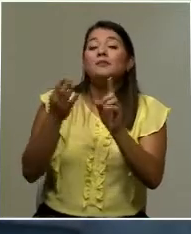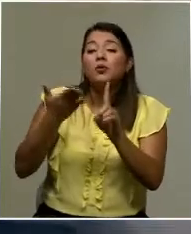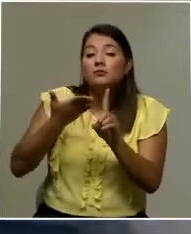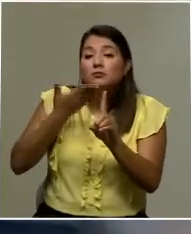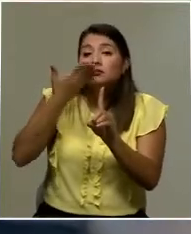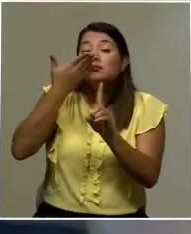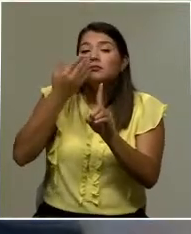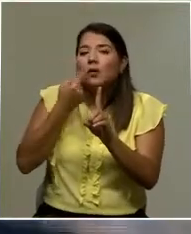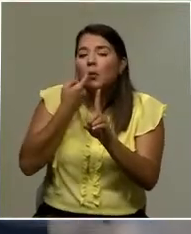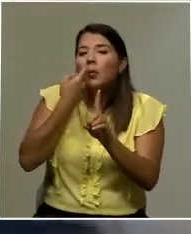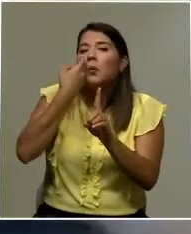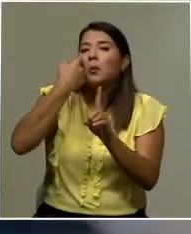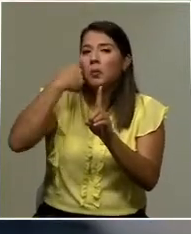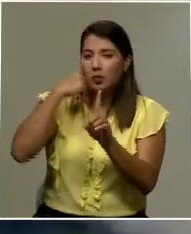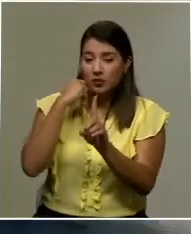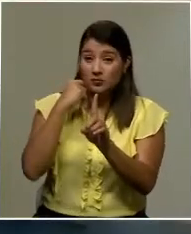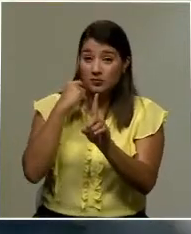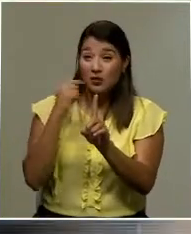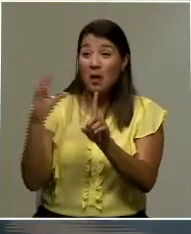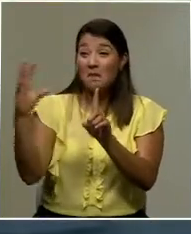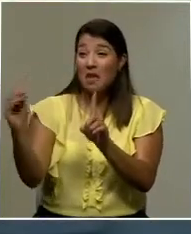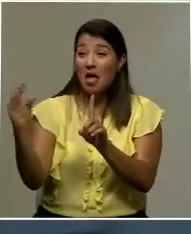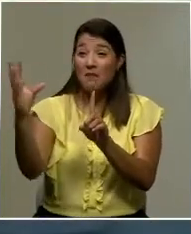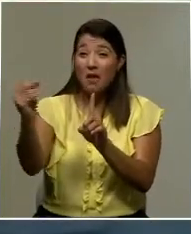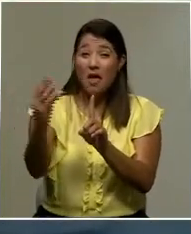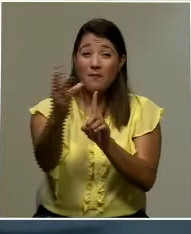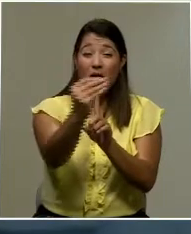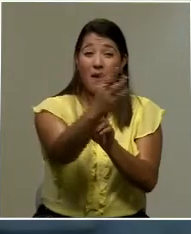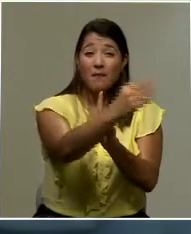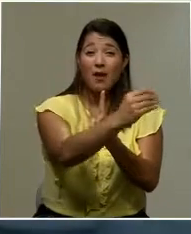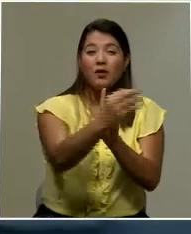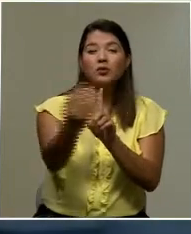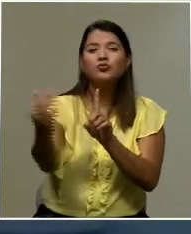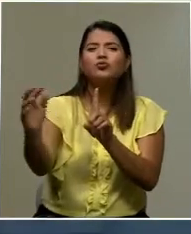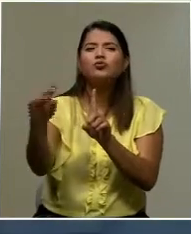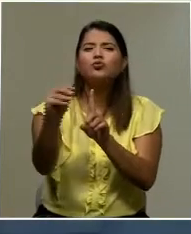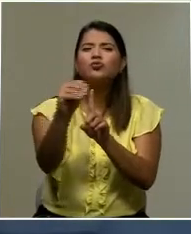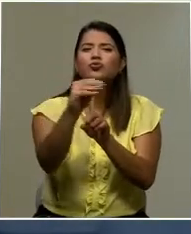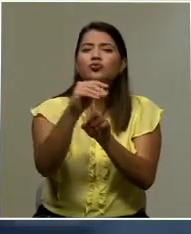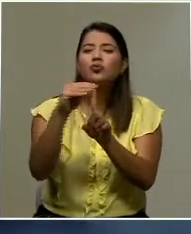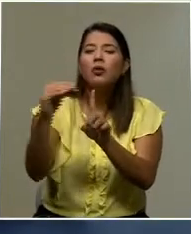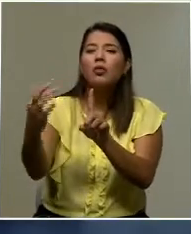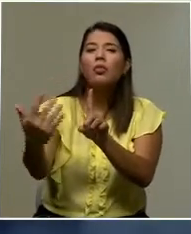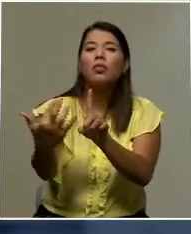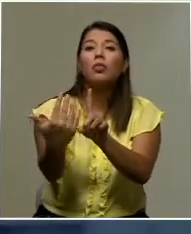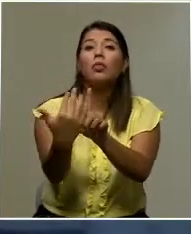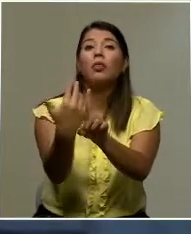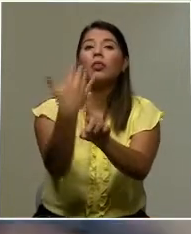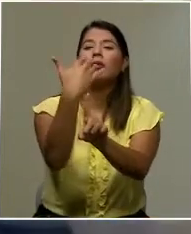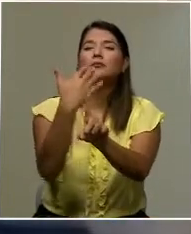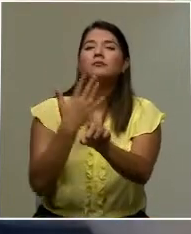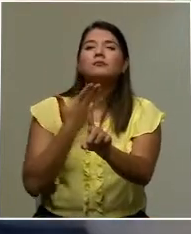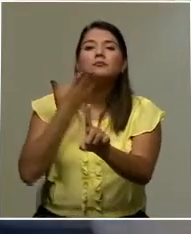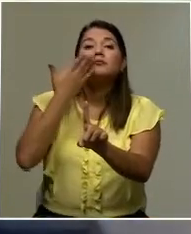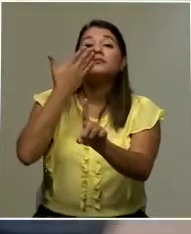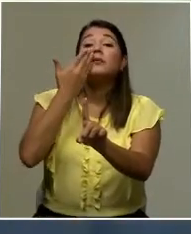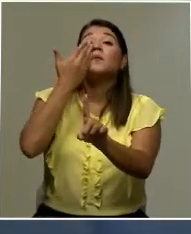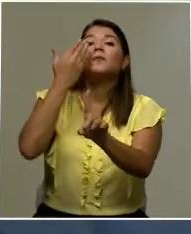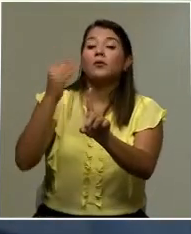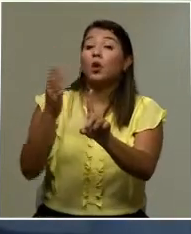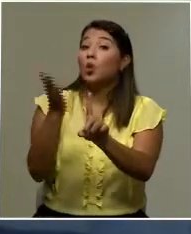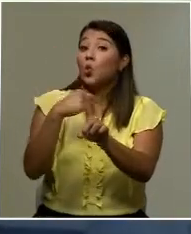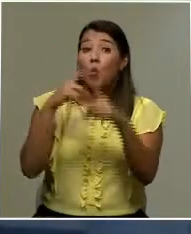gran volumen de aire y está en contacto, nuestro sistema respiratorio tiene una gran superficie. Entonces es sobre todo al respirarlas,